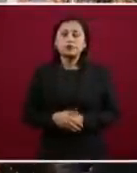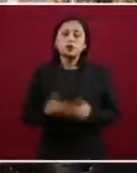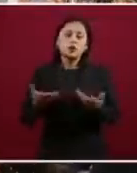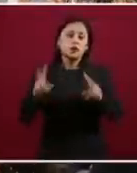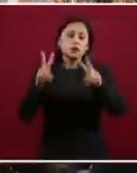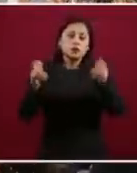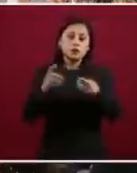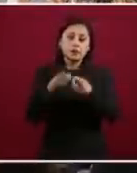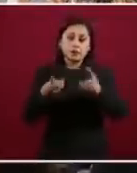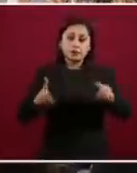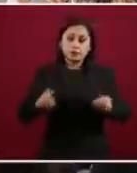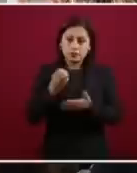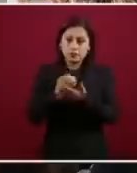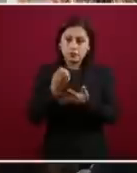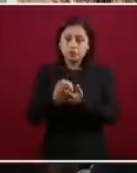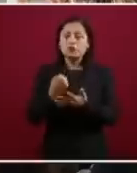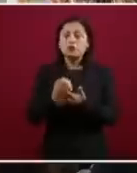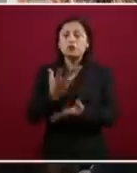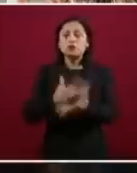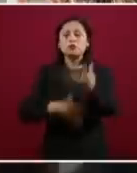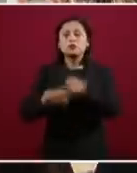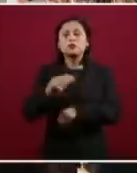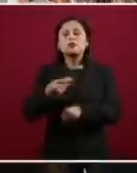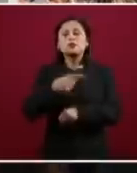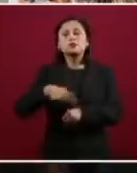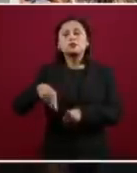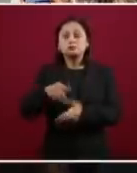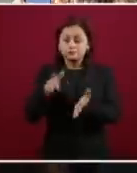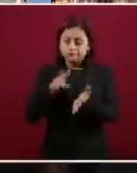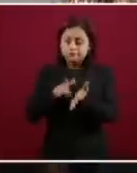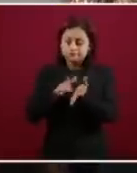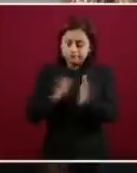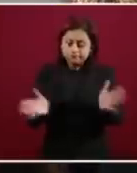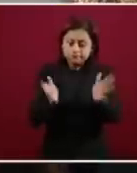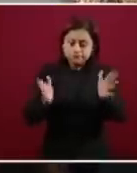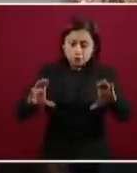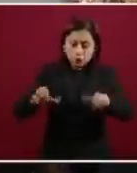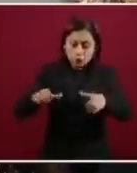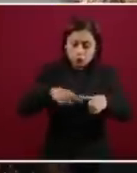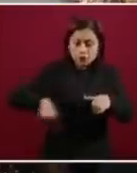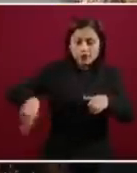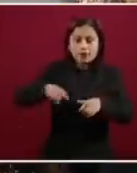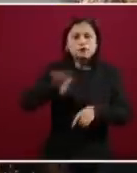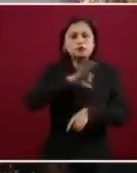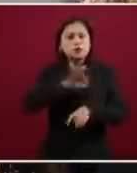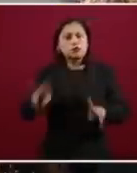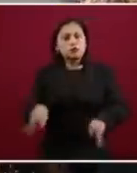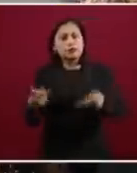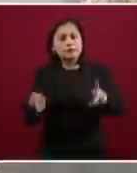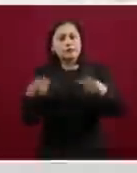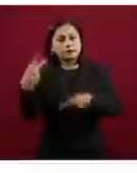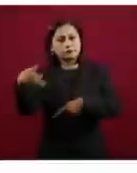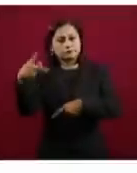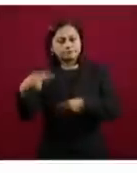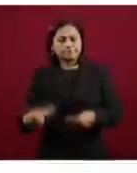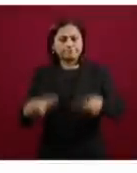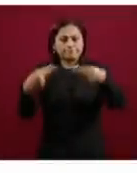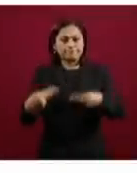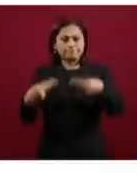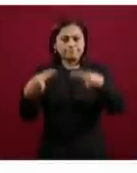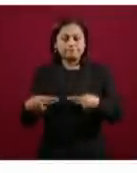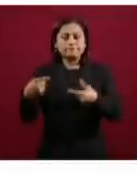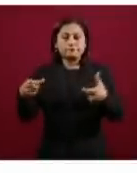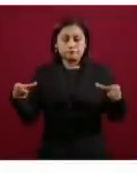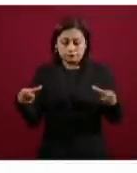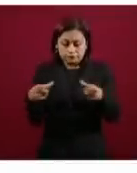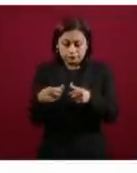económico, integrar a las comunidades a cadenas productivas y generar valor agregado a sus productos, incorporar a pequeños productores del